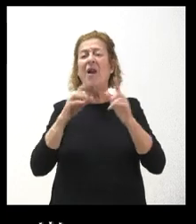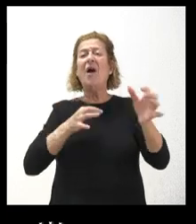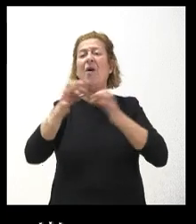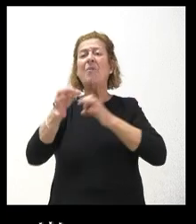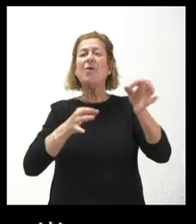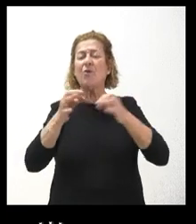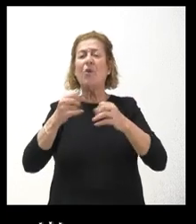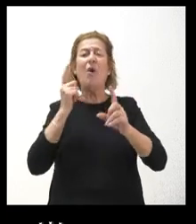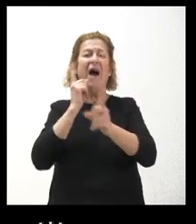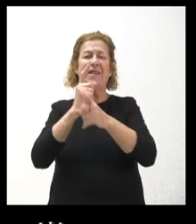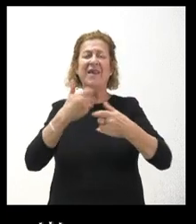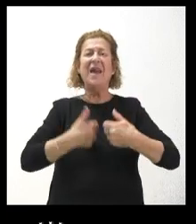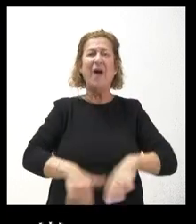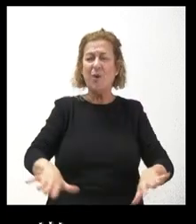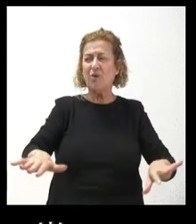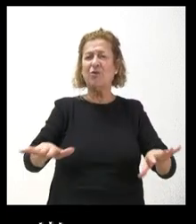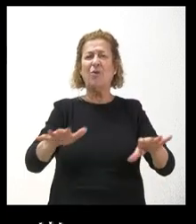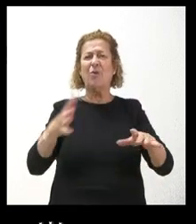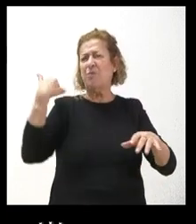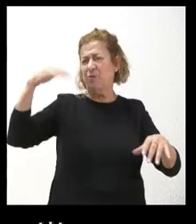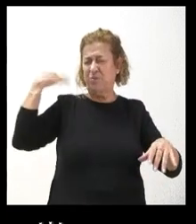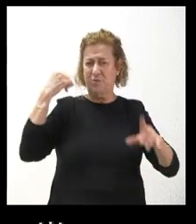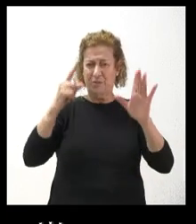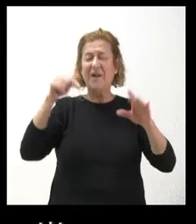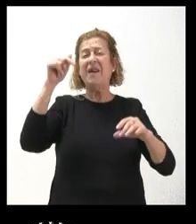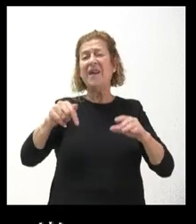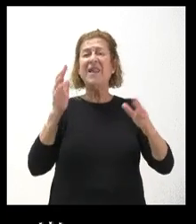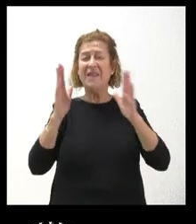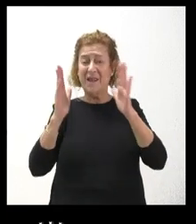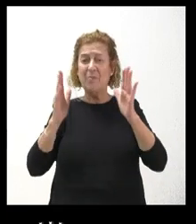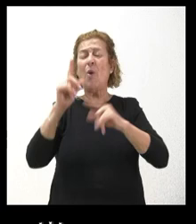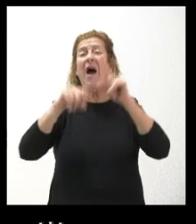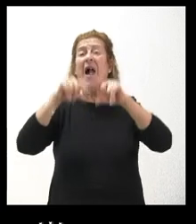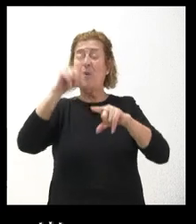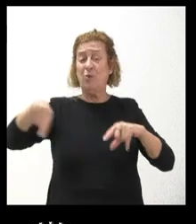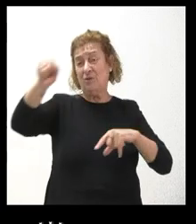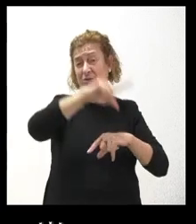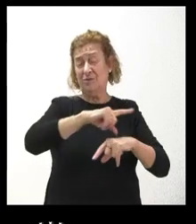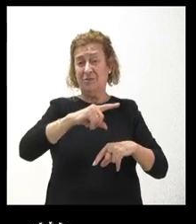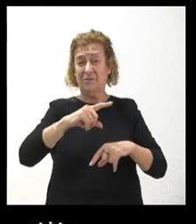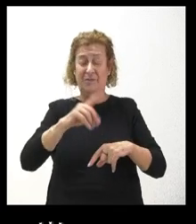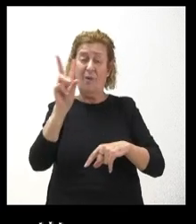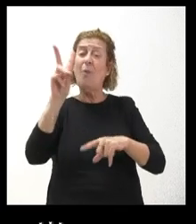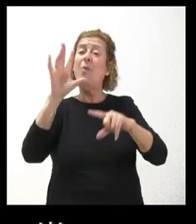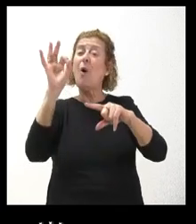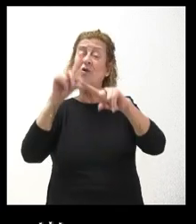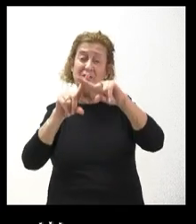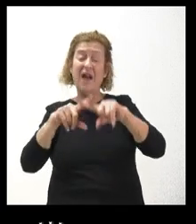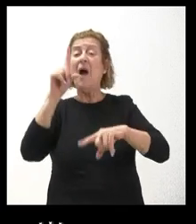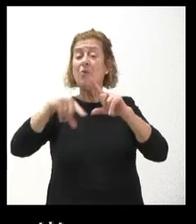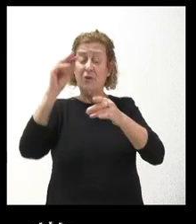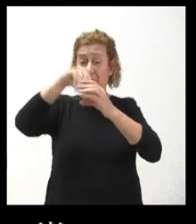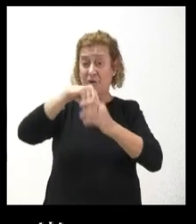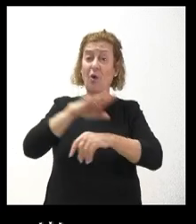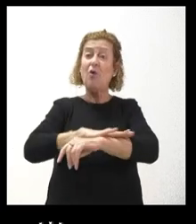antiaborto todo lo que se aprobó En aquel momento En este tiempo algunos representantes de vox algunos ellos En el gobierno sí que han